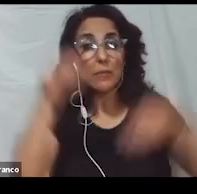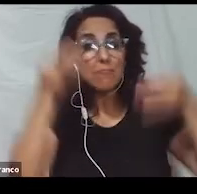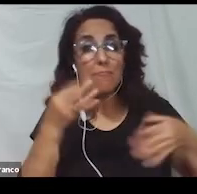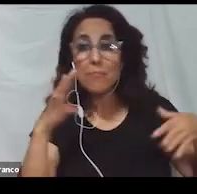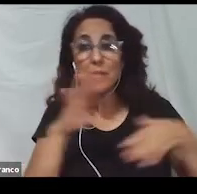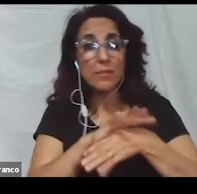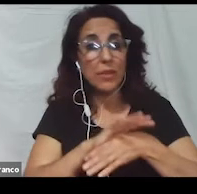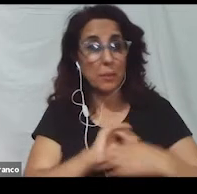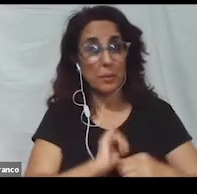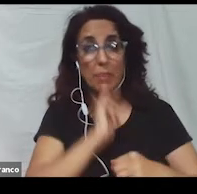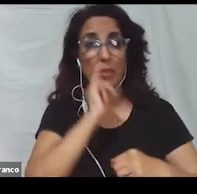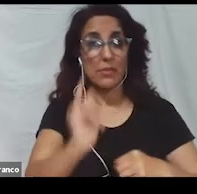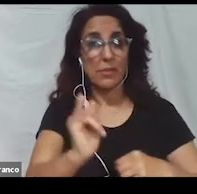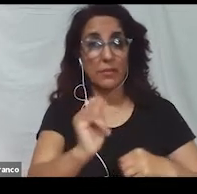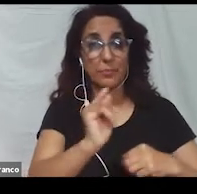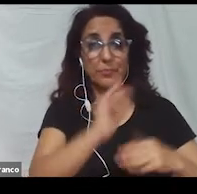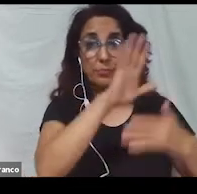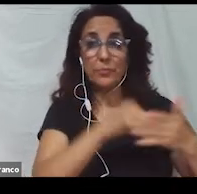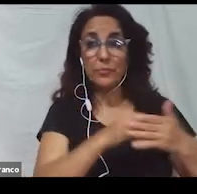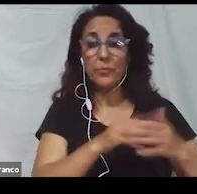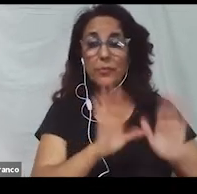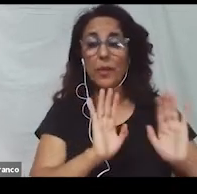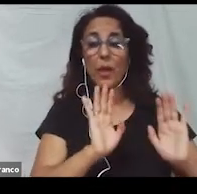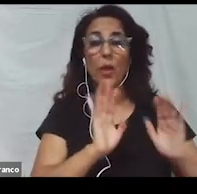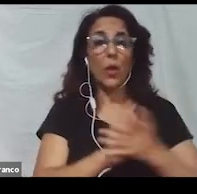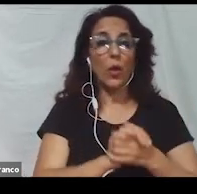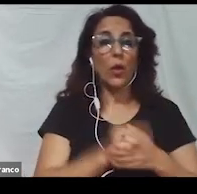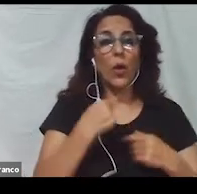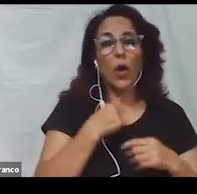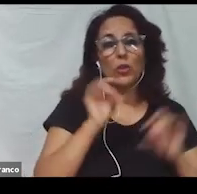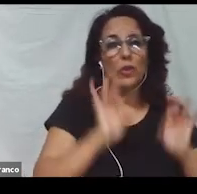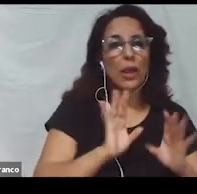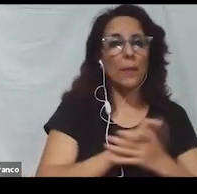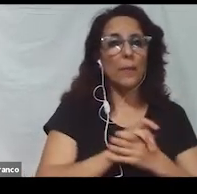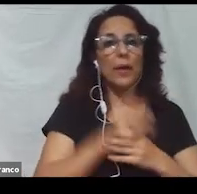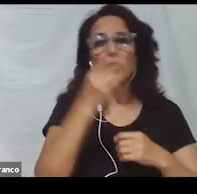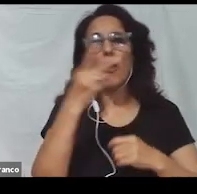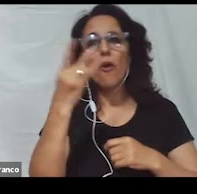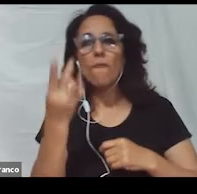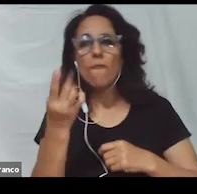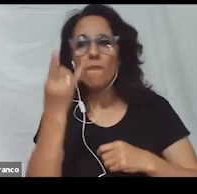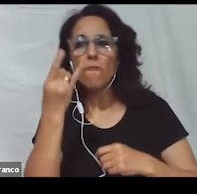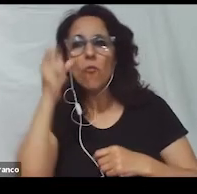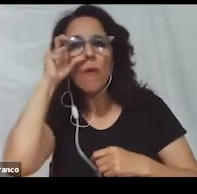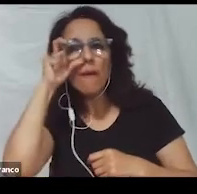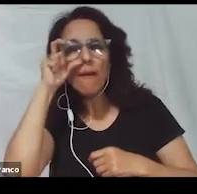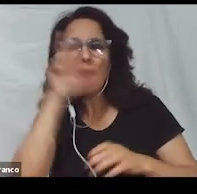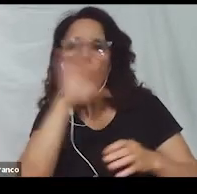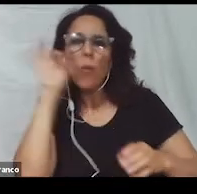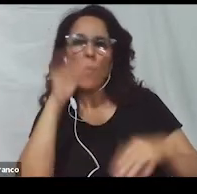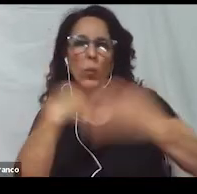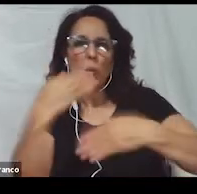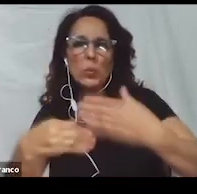estoy mencionando ahí. Es decir, no basta con decir, oh, voy a usar Vue y listo. No. En realidad, para